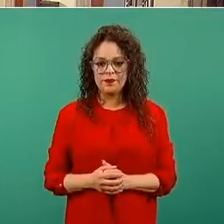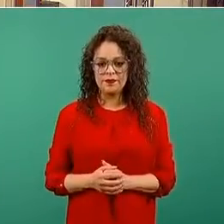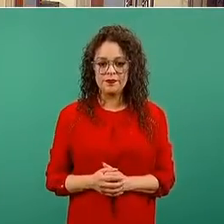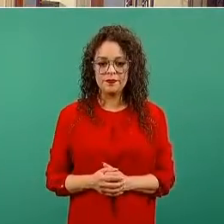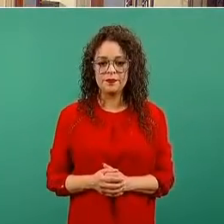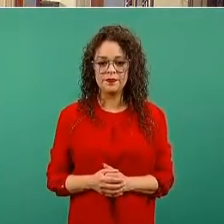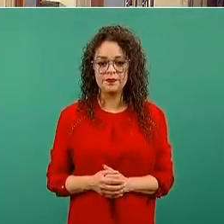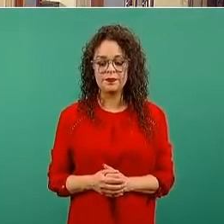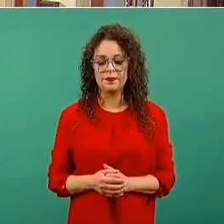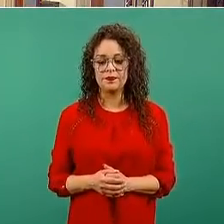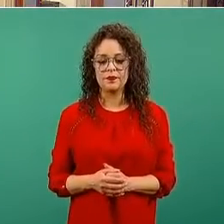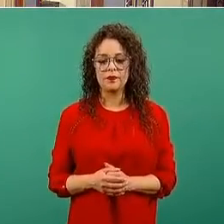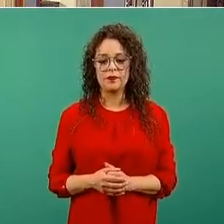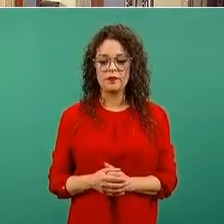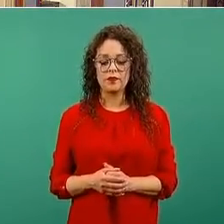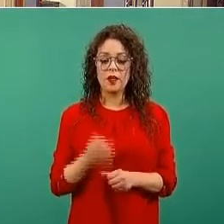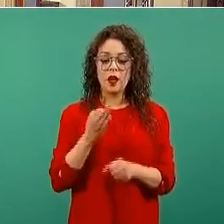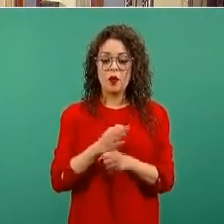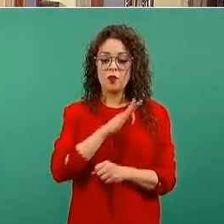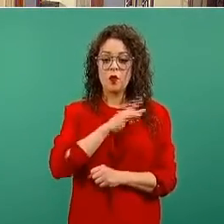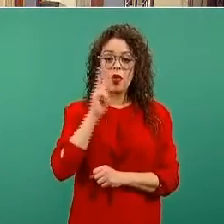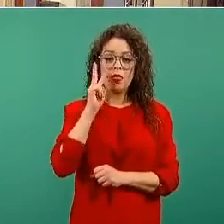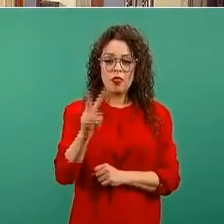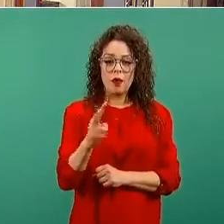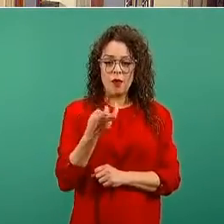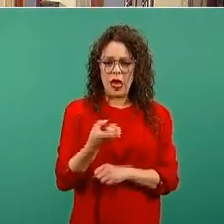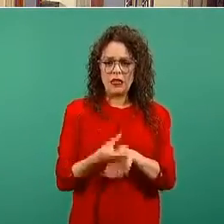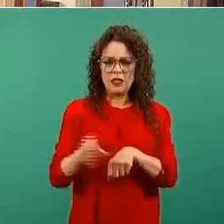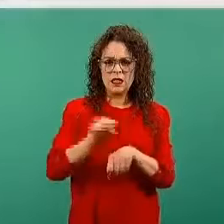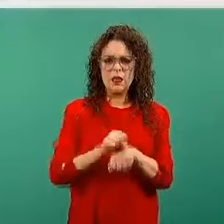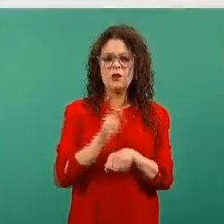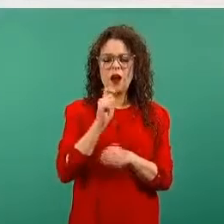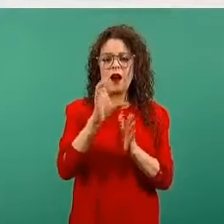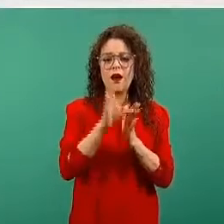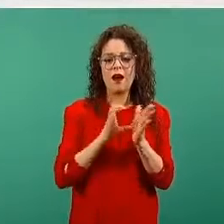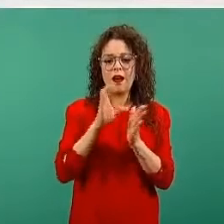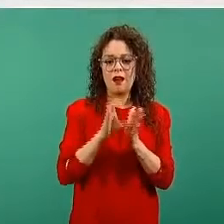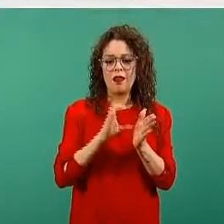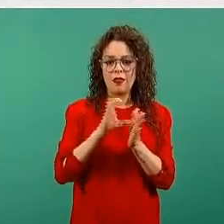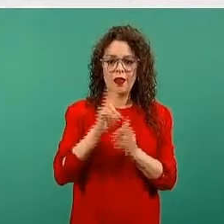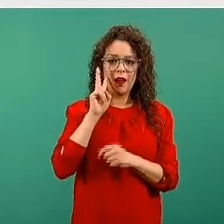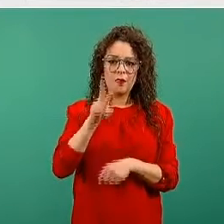Aquí se ve de manera panorámica el calendario de la semana y estaremos presentando